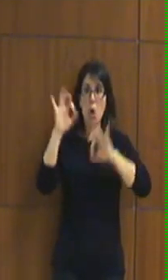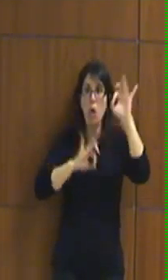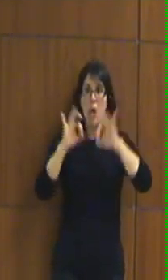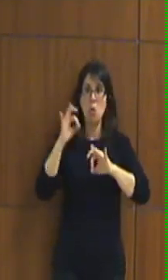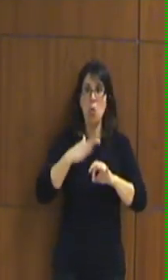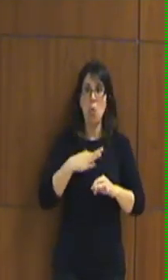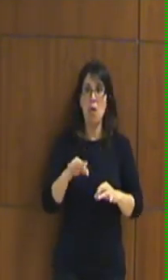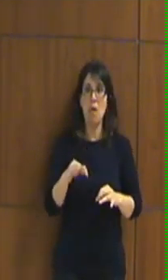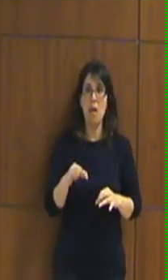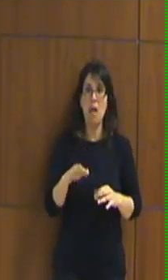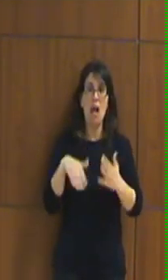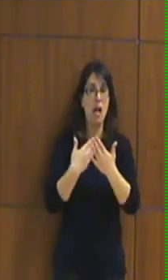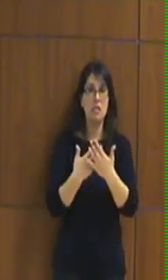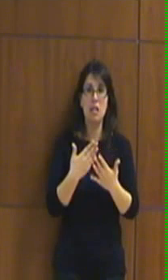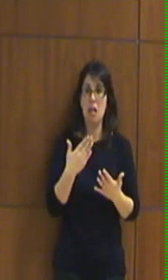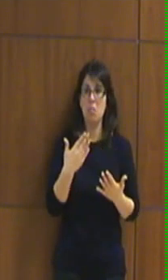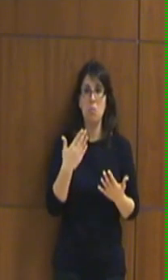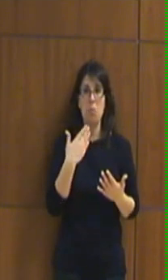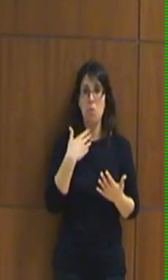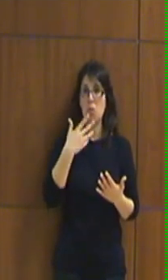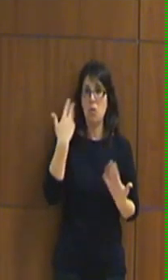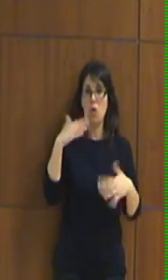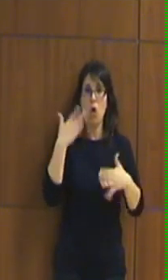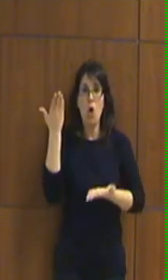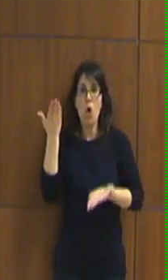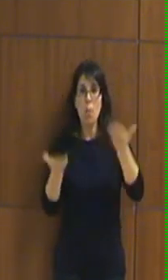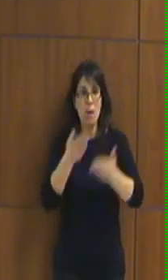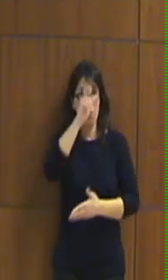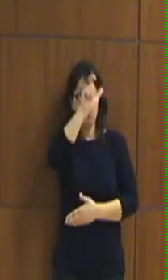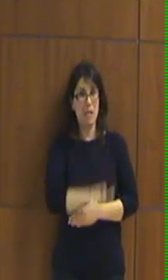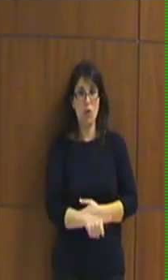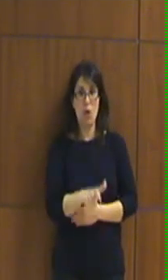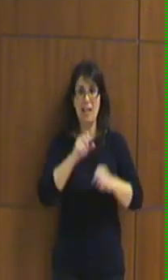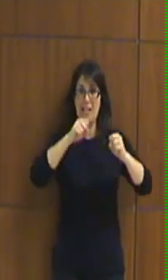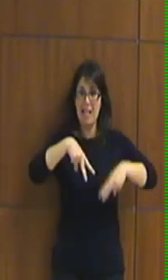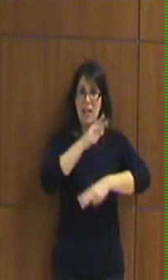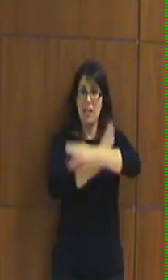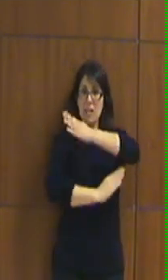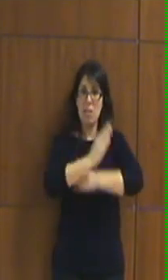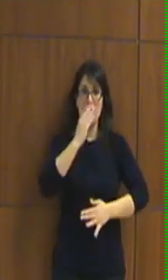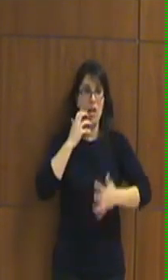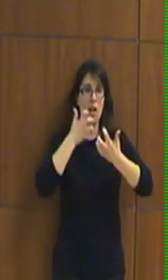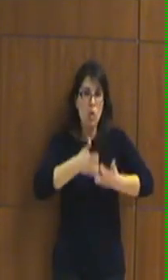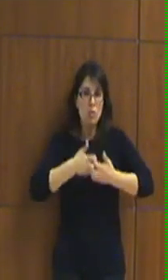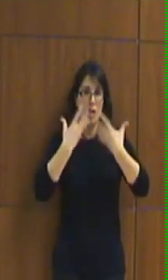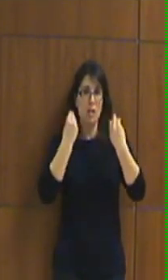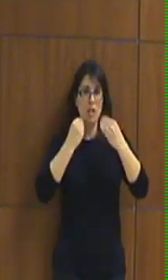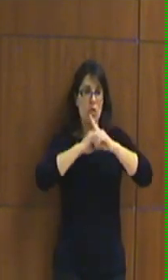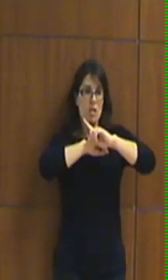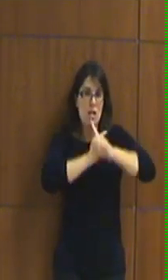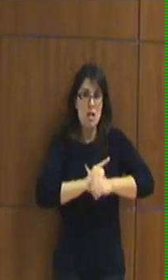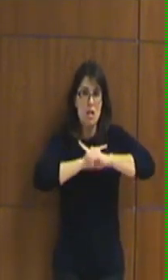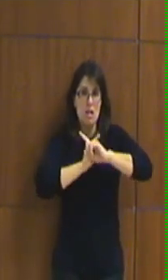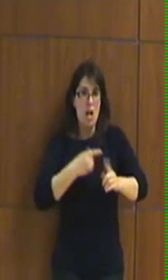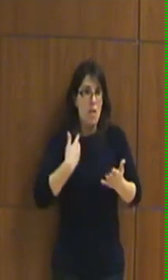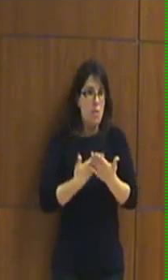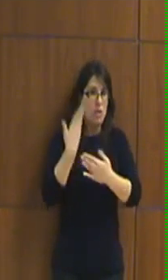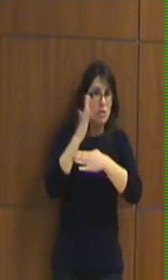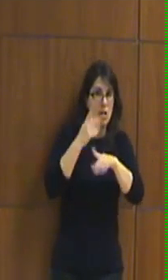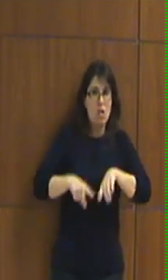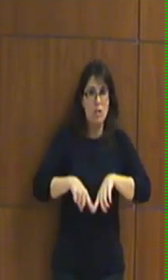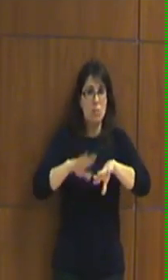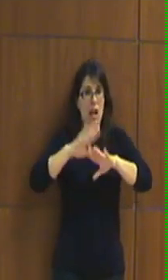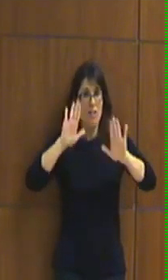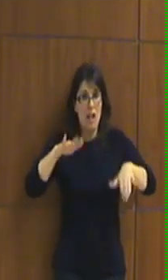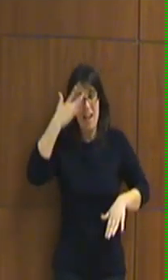yo diría que está un 25, un 30% por encima de una persona que no ha tenido que luchar o ha tenido que demostrar más que los demás para